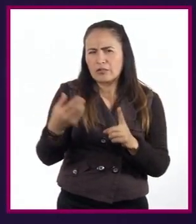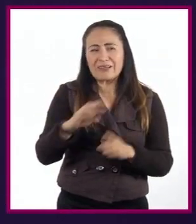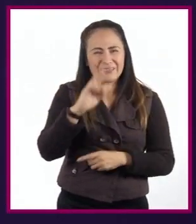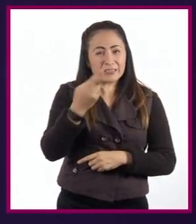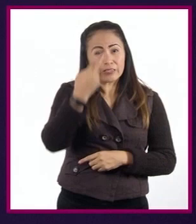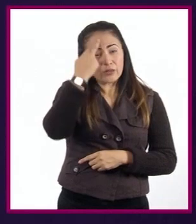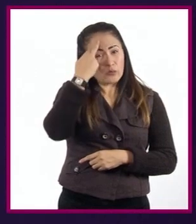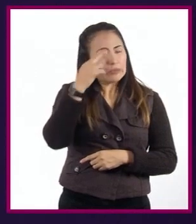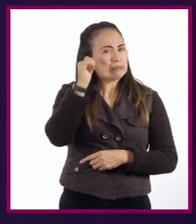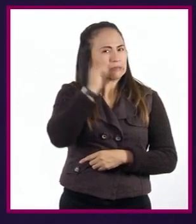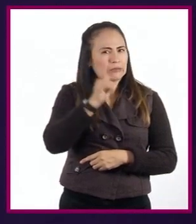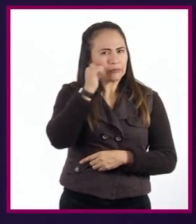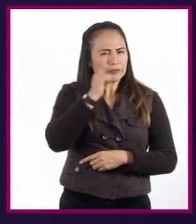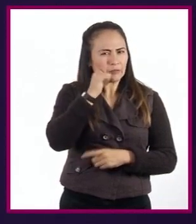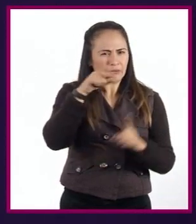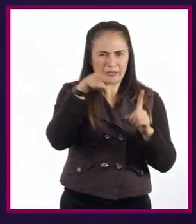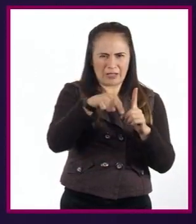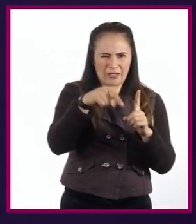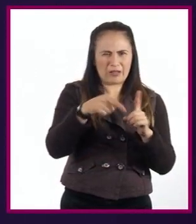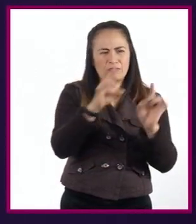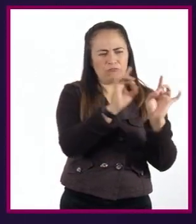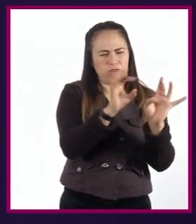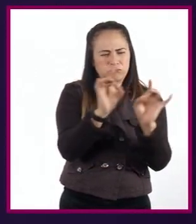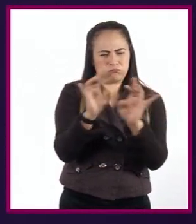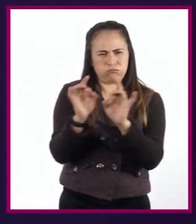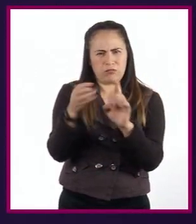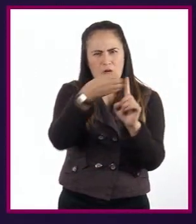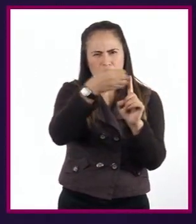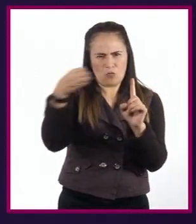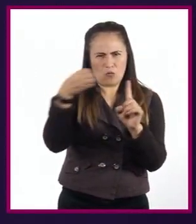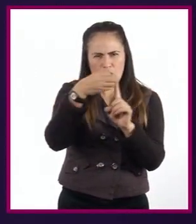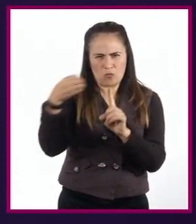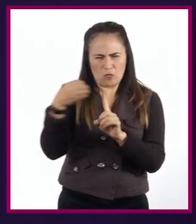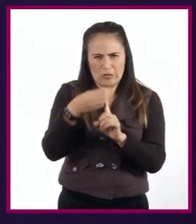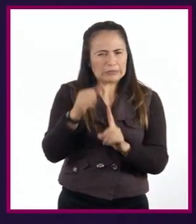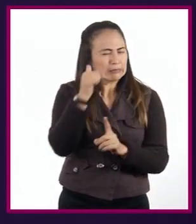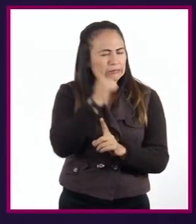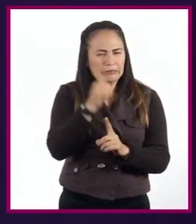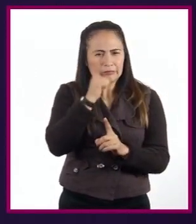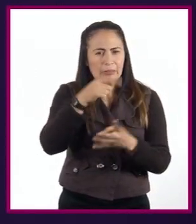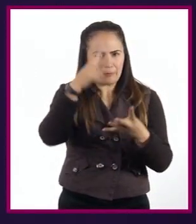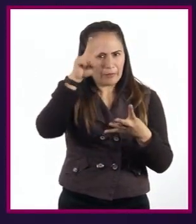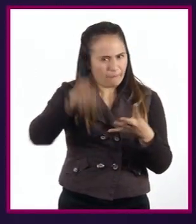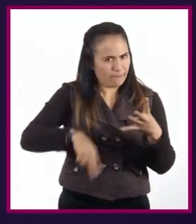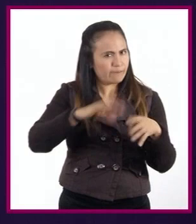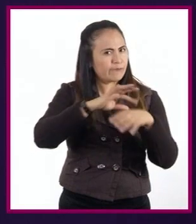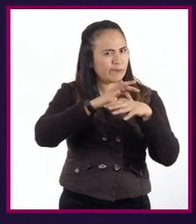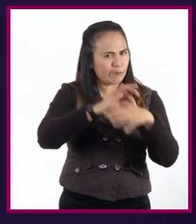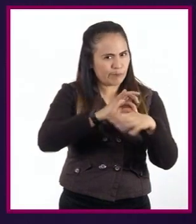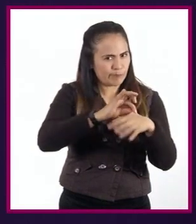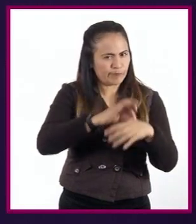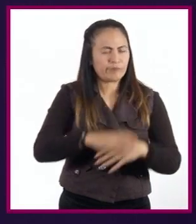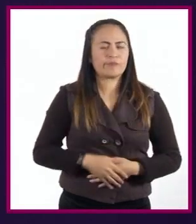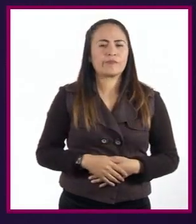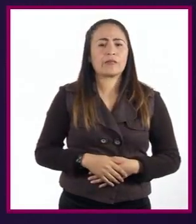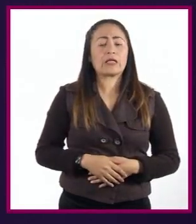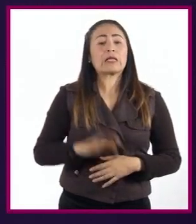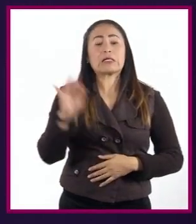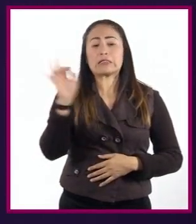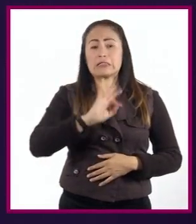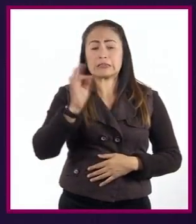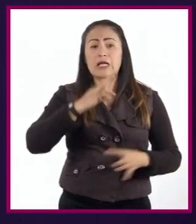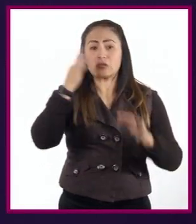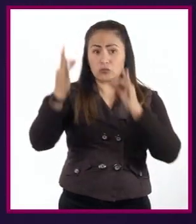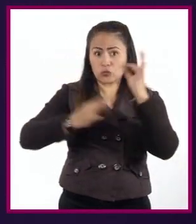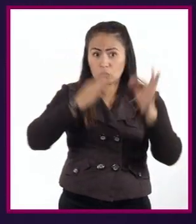que la reconstrucción de la secuencia de los hechos noticiosos debe ser fiel a la realidad. Quien reporte una noticia